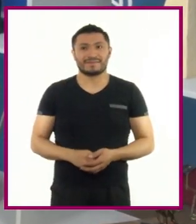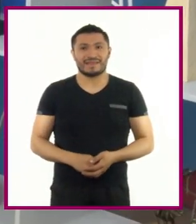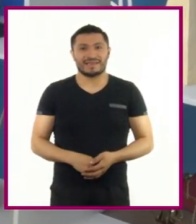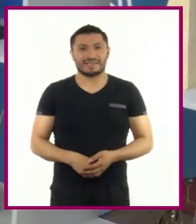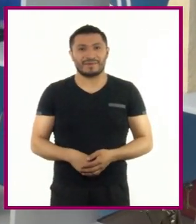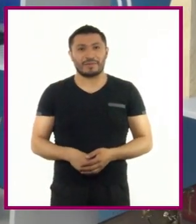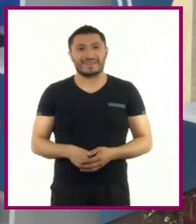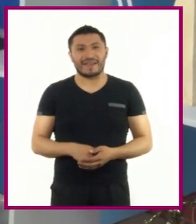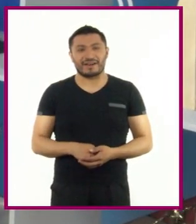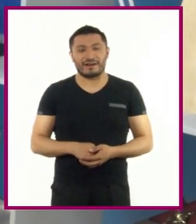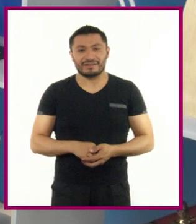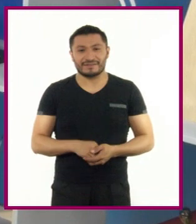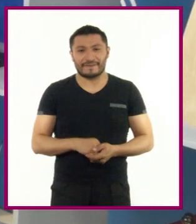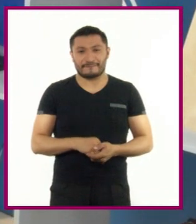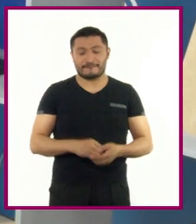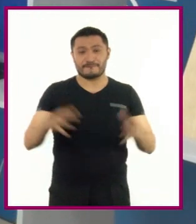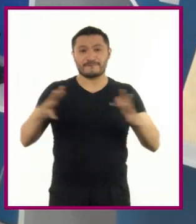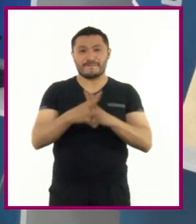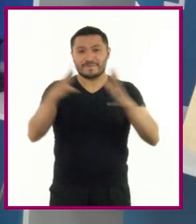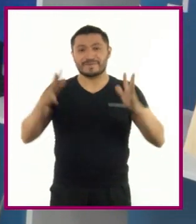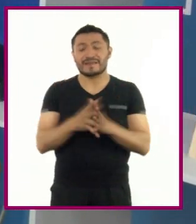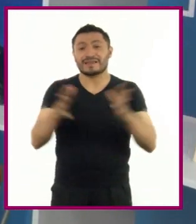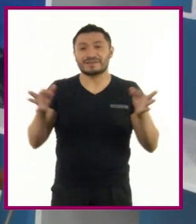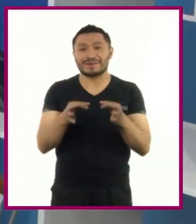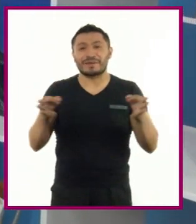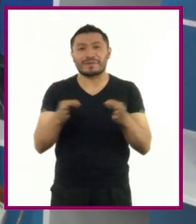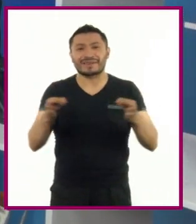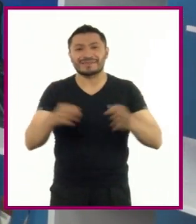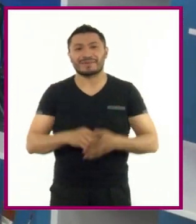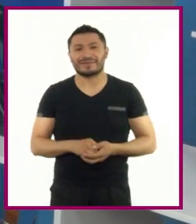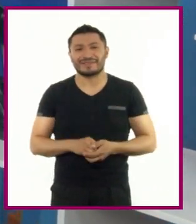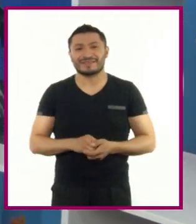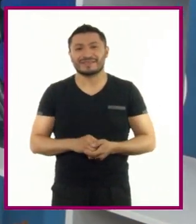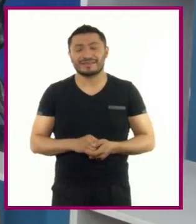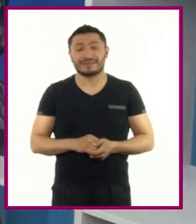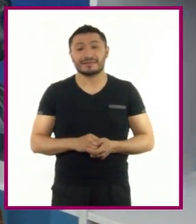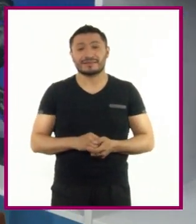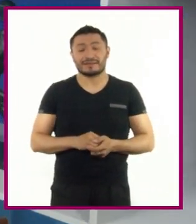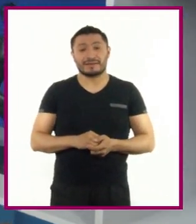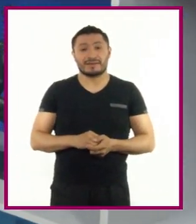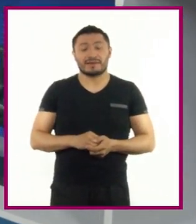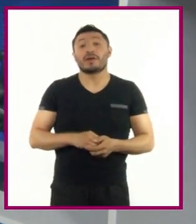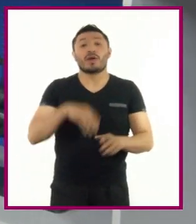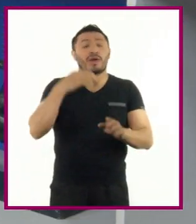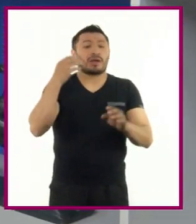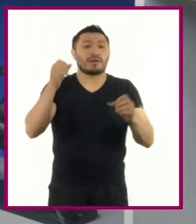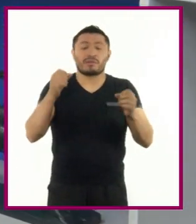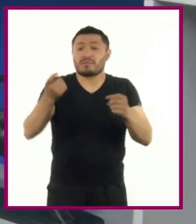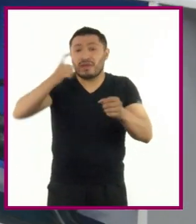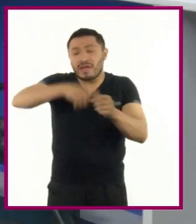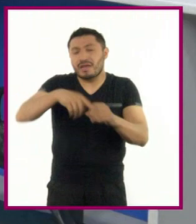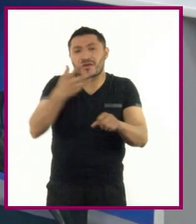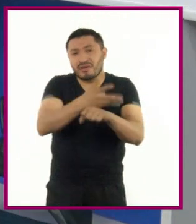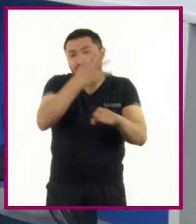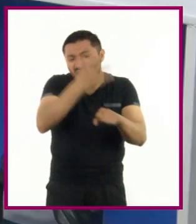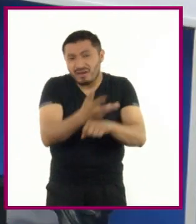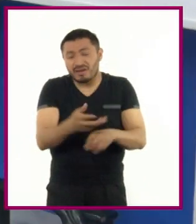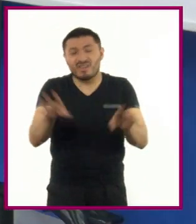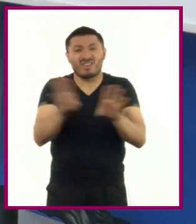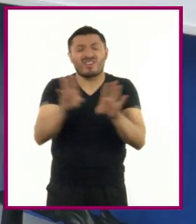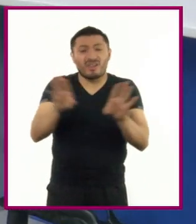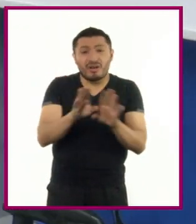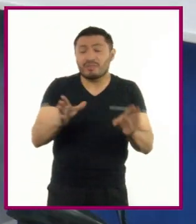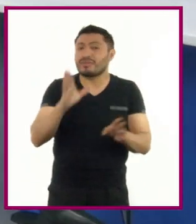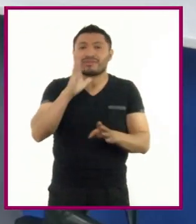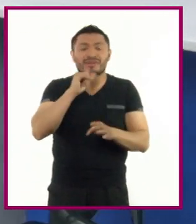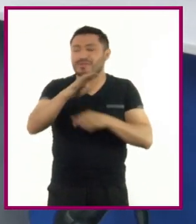La Guerra Fría no solo la perdió la Unión Soviética, también la perdió Estados Unidos. La prueba, la incapacidad norteamericana